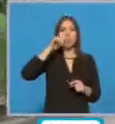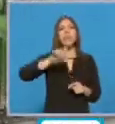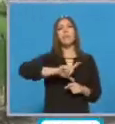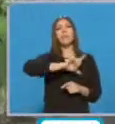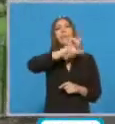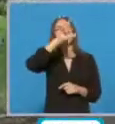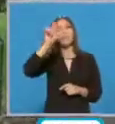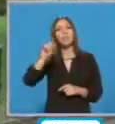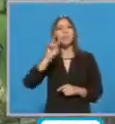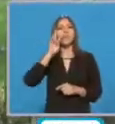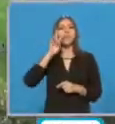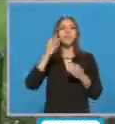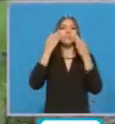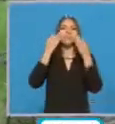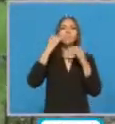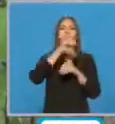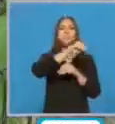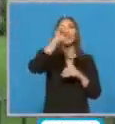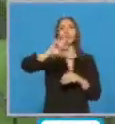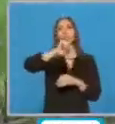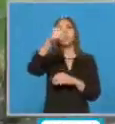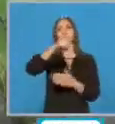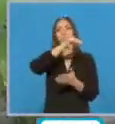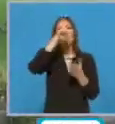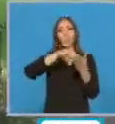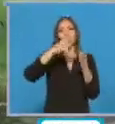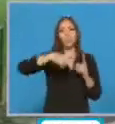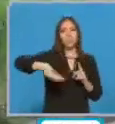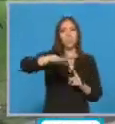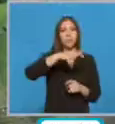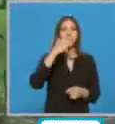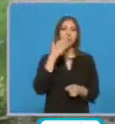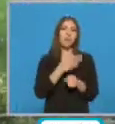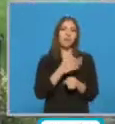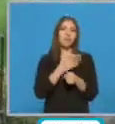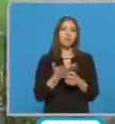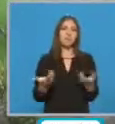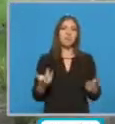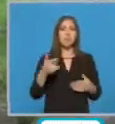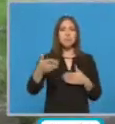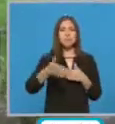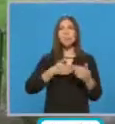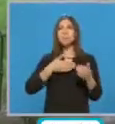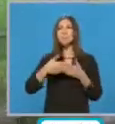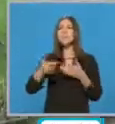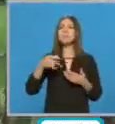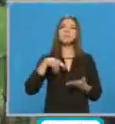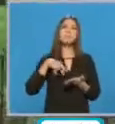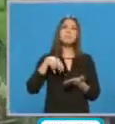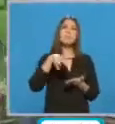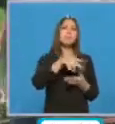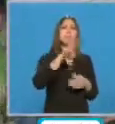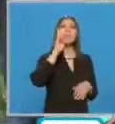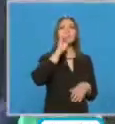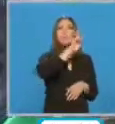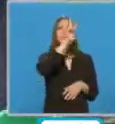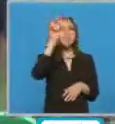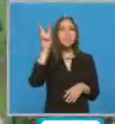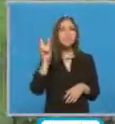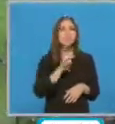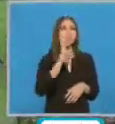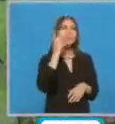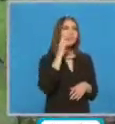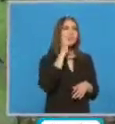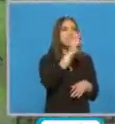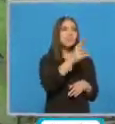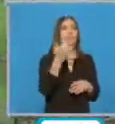tiempo de demostrarle otros lugares de la Colonia Juárez. Ahora sí, como dicen por ahí, camine, vea, admire, y